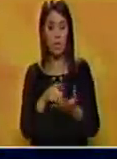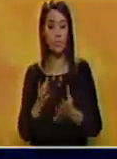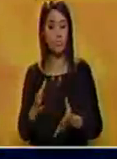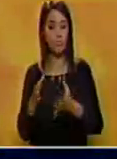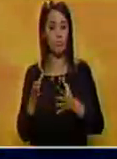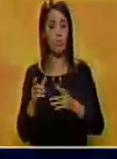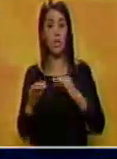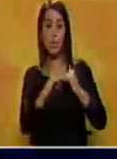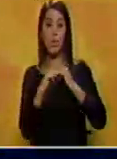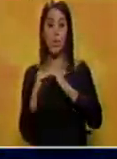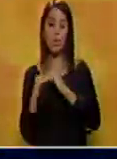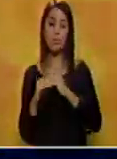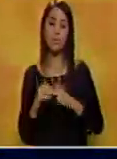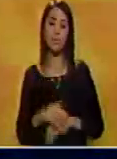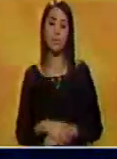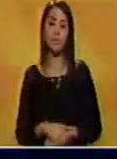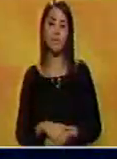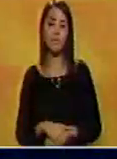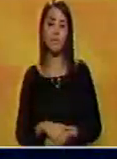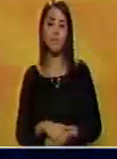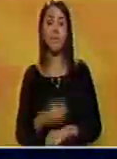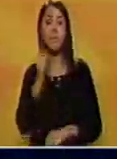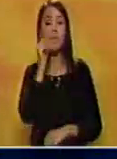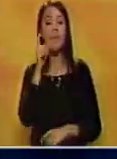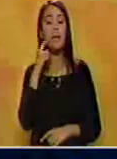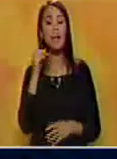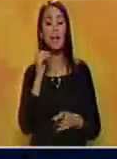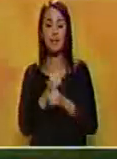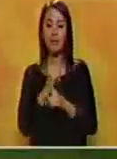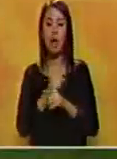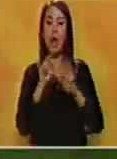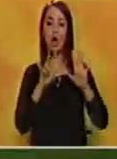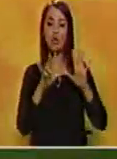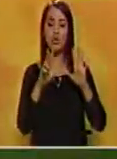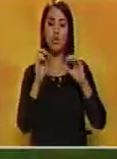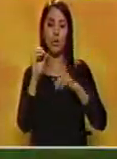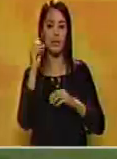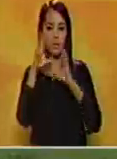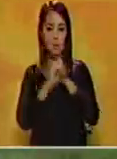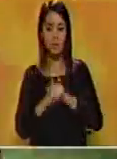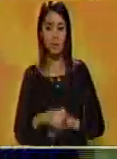y empató con el cuadro embajador. El saque inicial está pautado para las 8:30 de la noche.